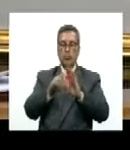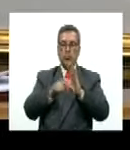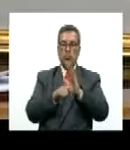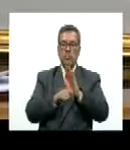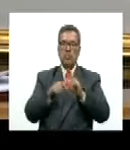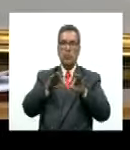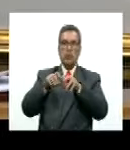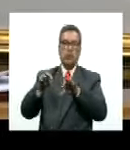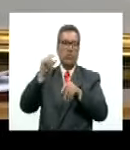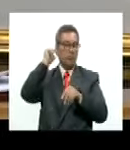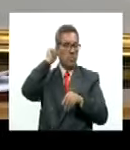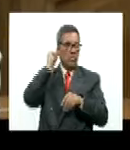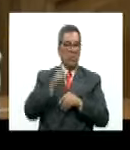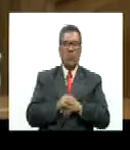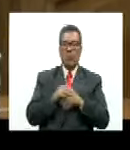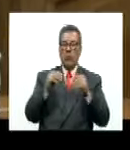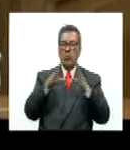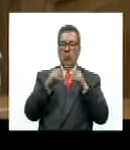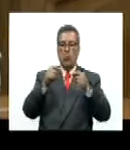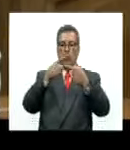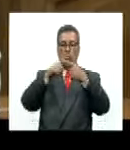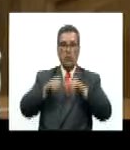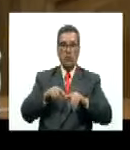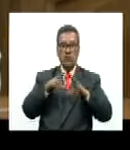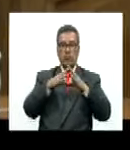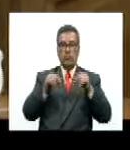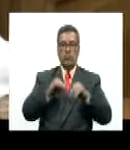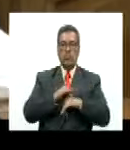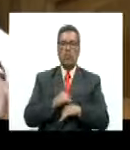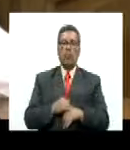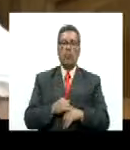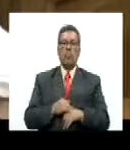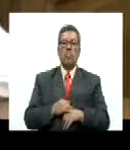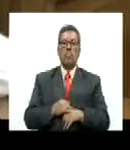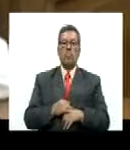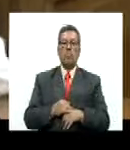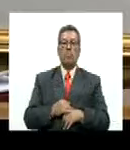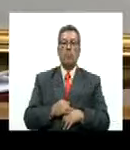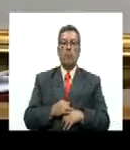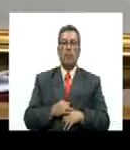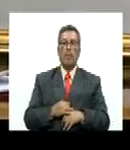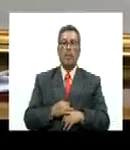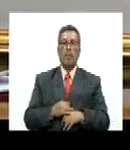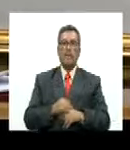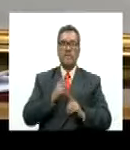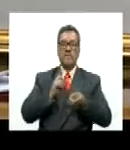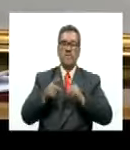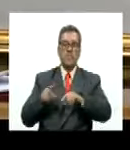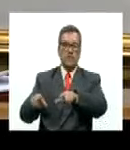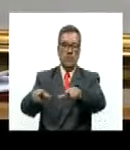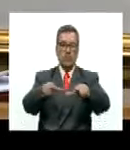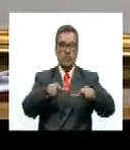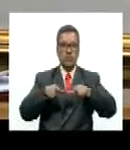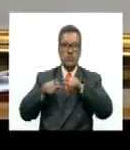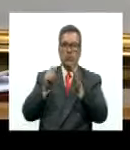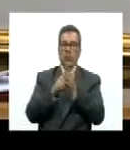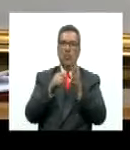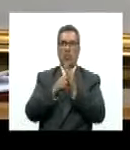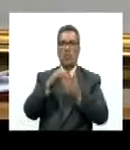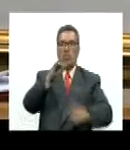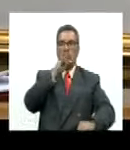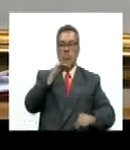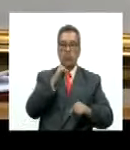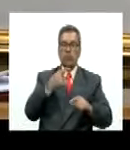ciudadana secretaria. Esto de la cuenta, ciudadano presidente. Ok, vamos a dar unos espacios para puntos de